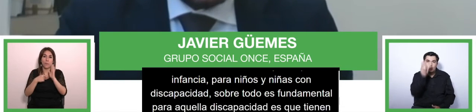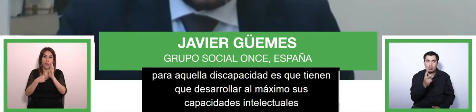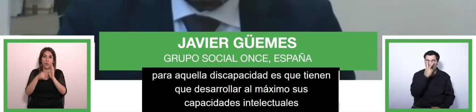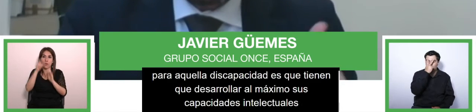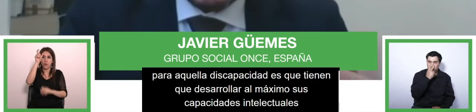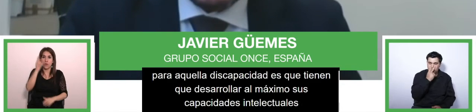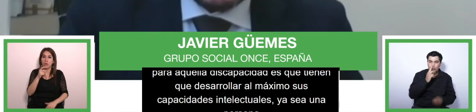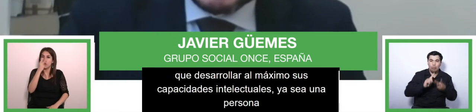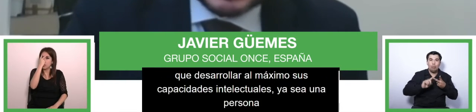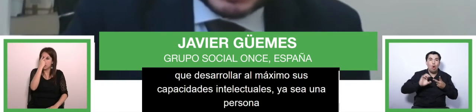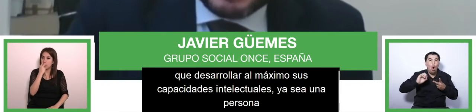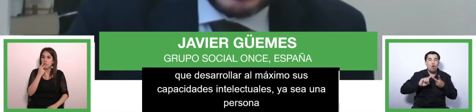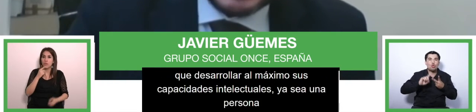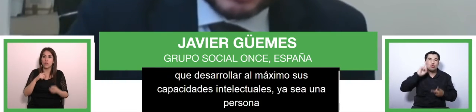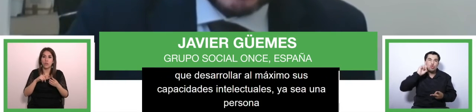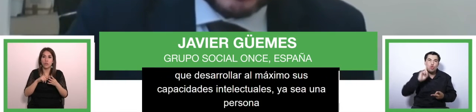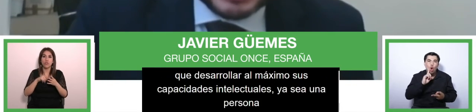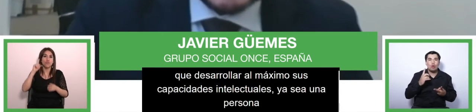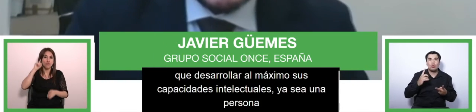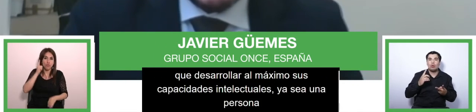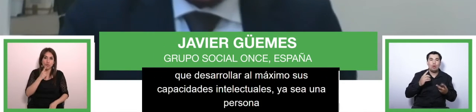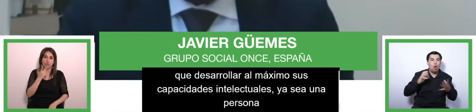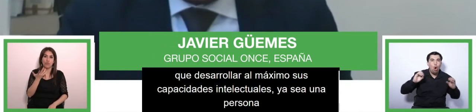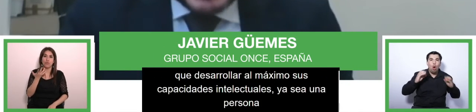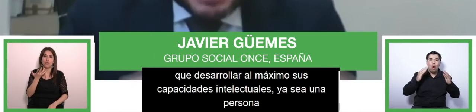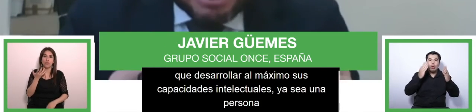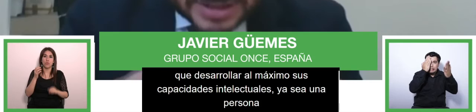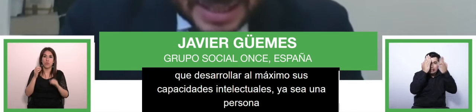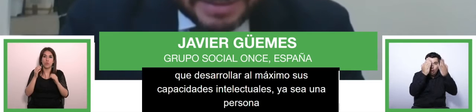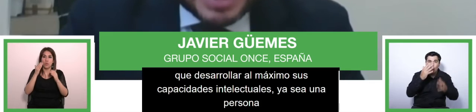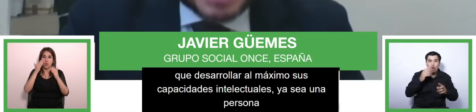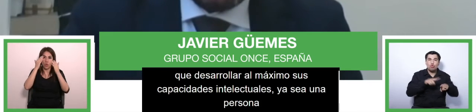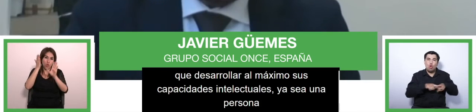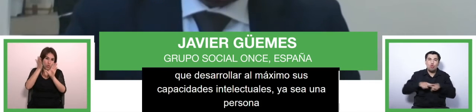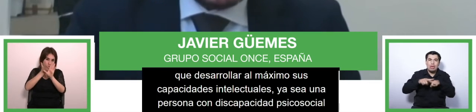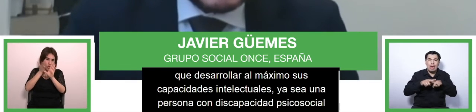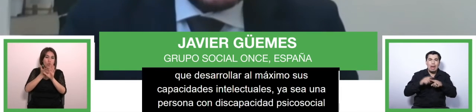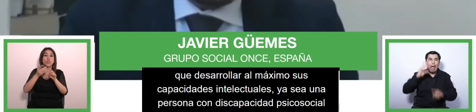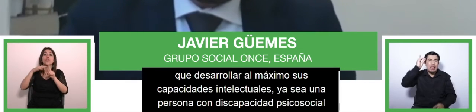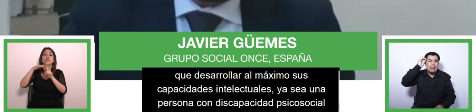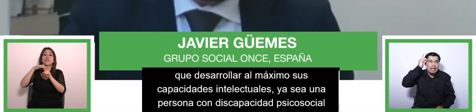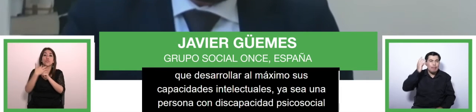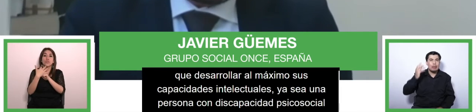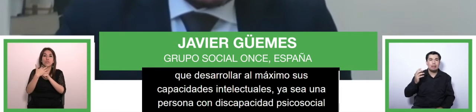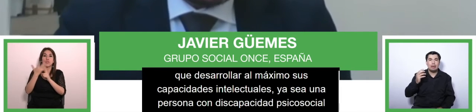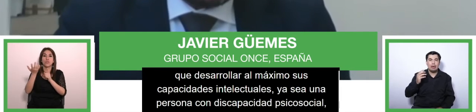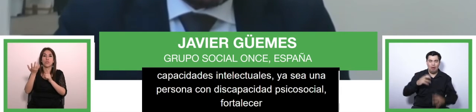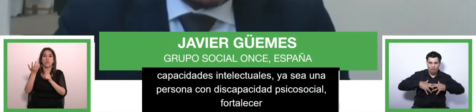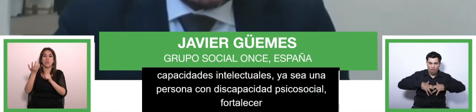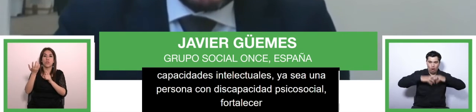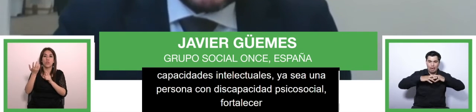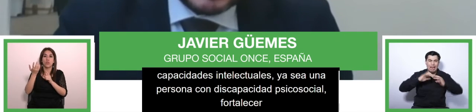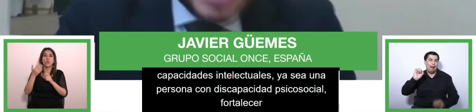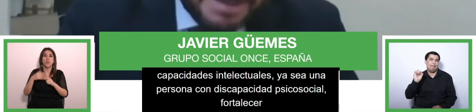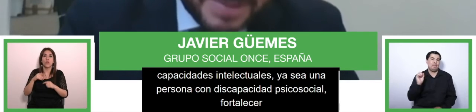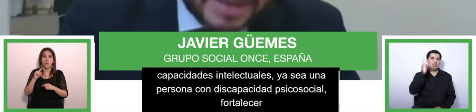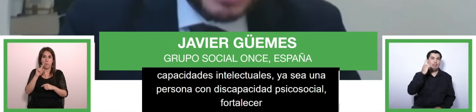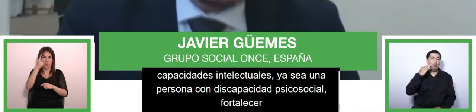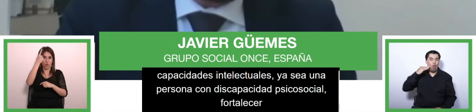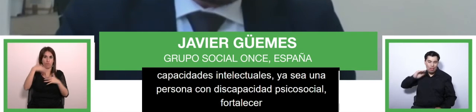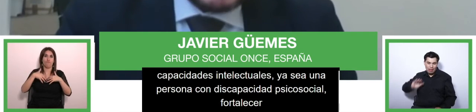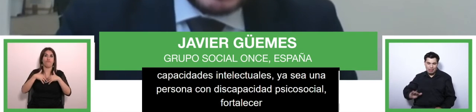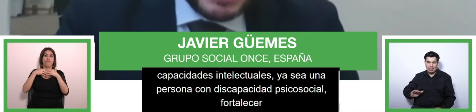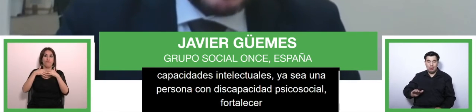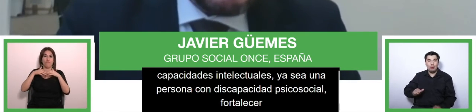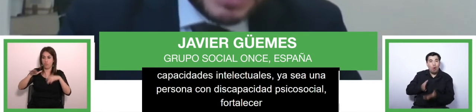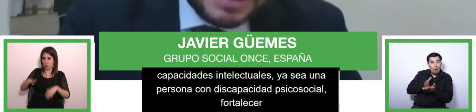sea una persona con discapacidad psicosocial. Fortalecer desde el principio ese tipo de servicios y